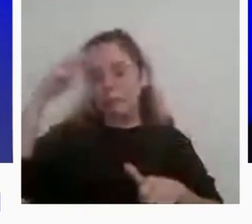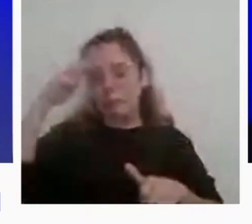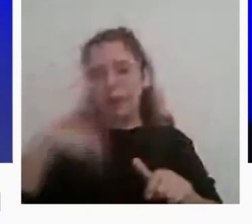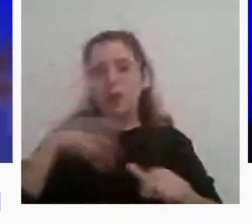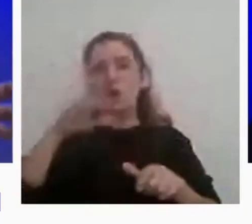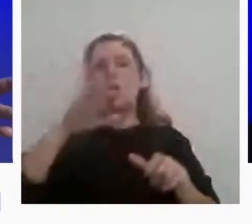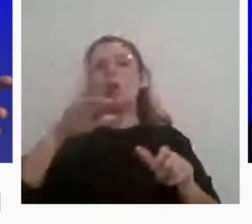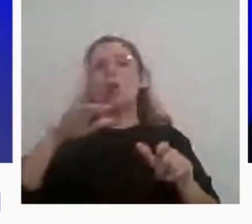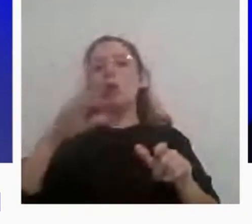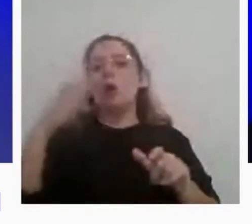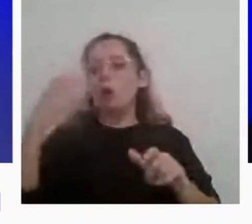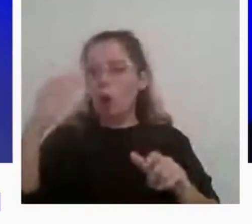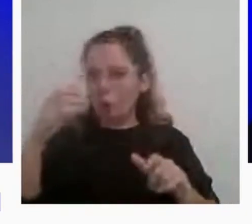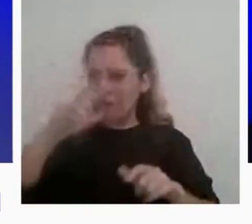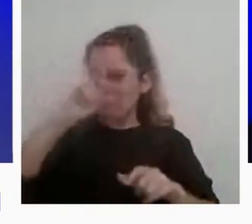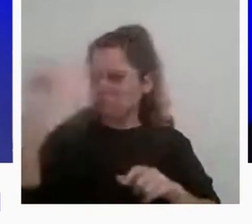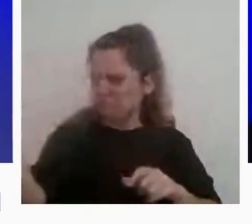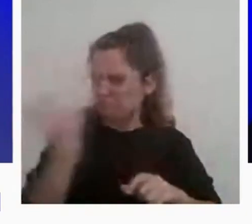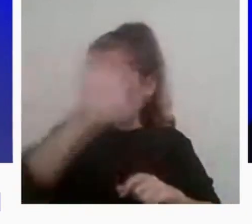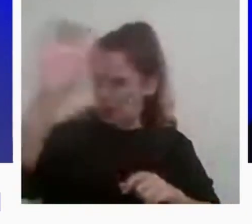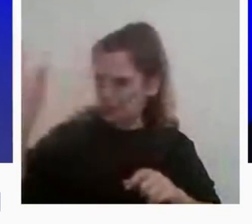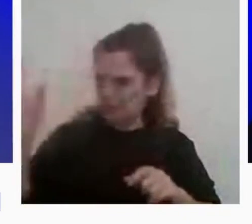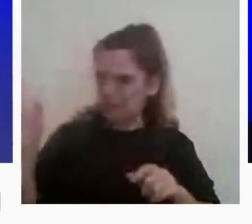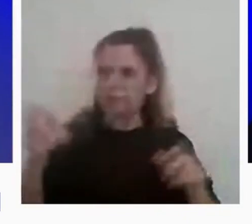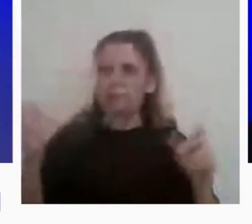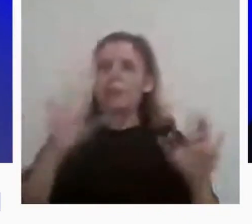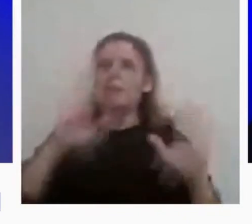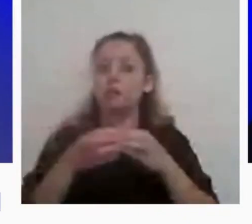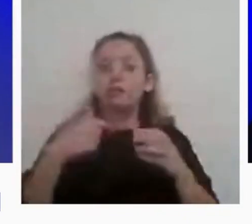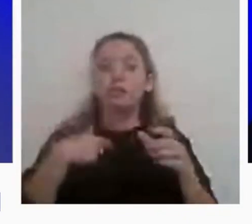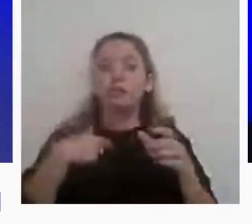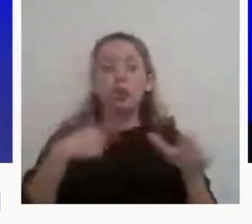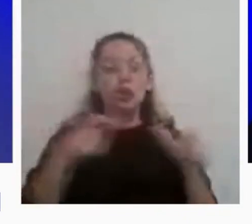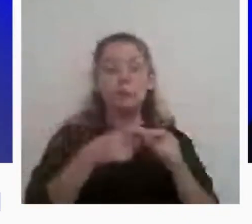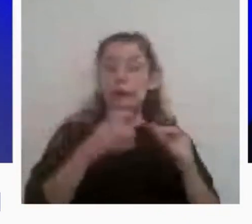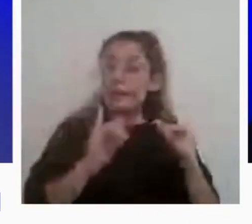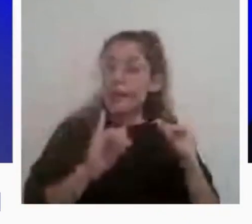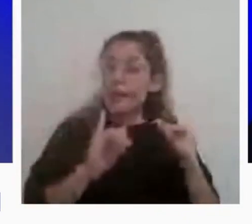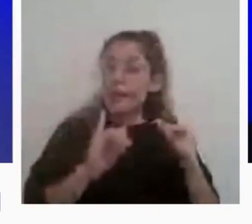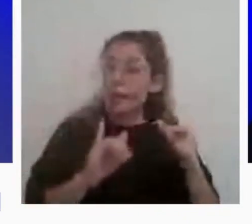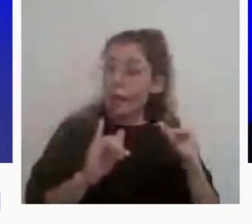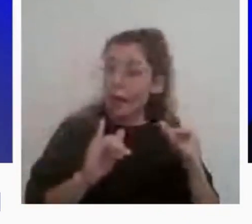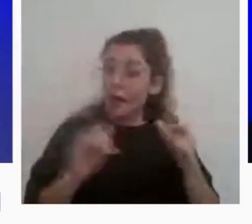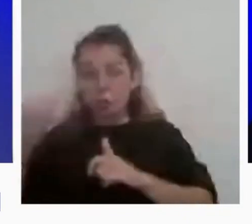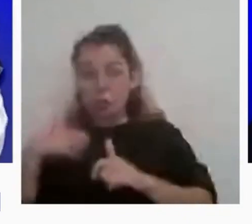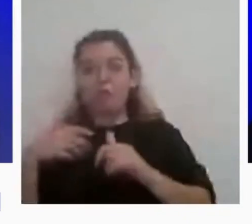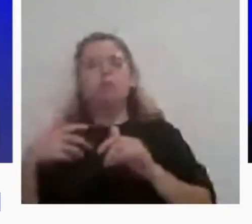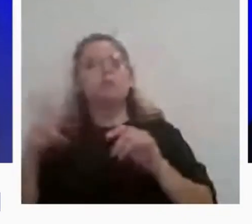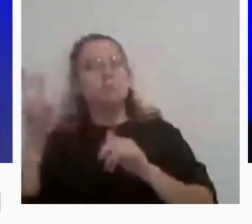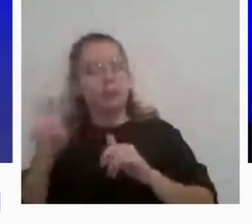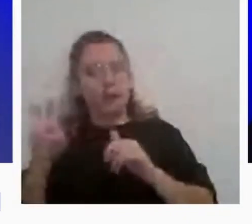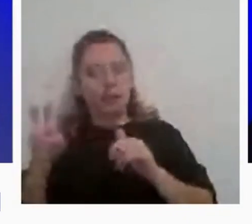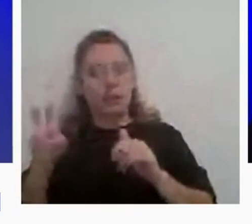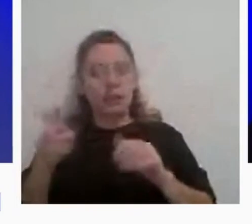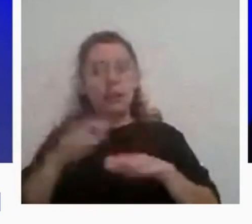muy sencillo de hablar con la embajada, decir, oye, y tengo el billete, tengo que hablar con la aerolínea, el vuelo, el flete sale para acá. Y el gobierno no